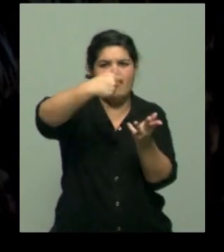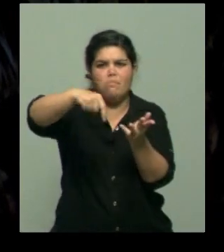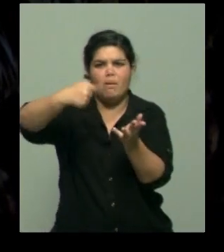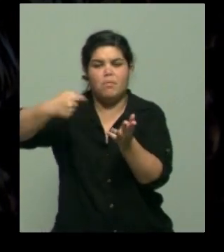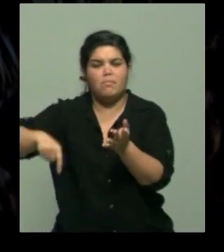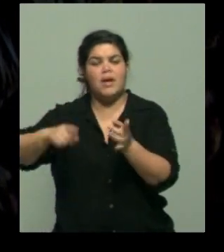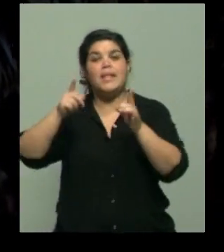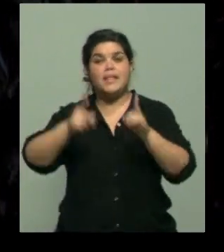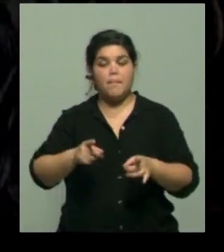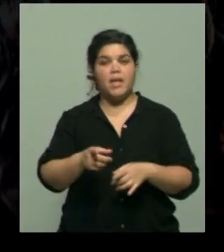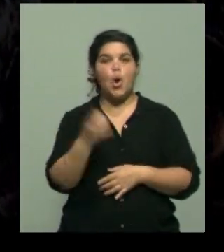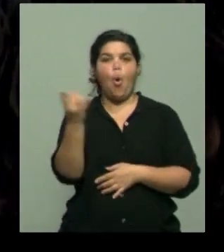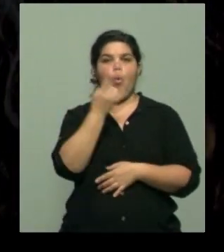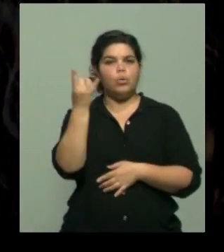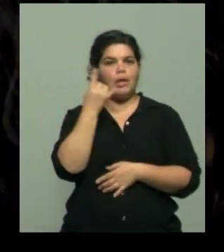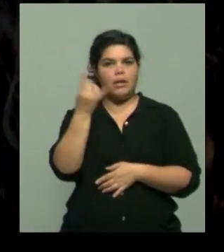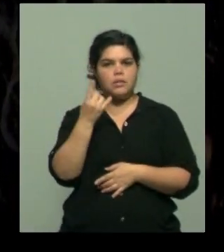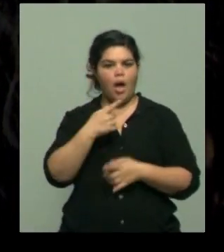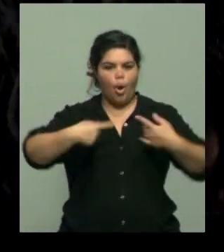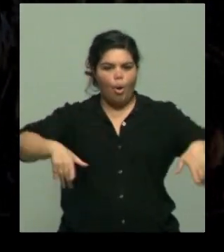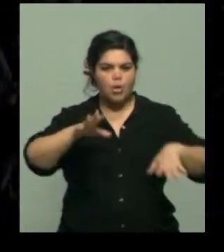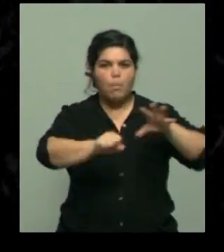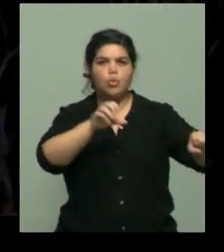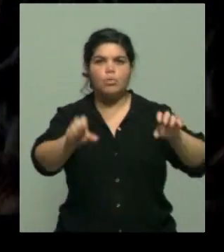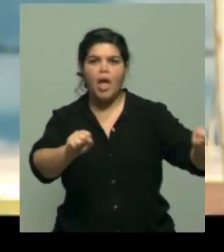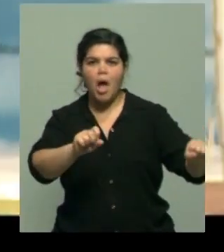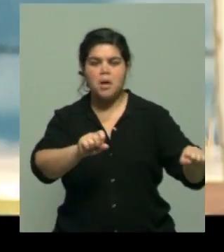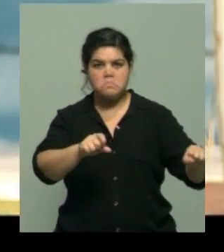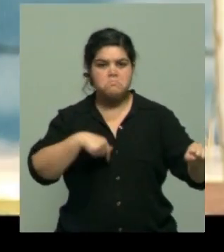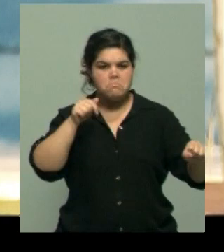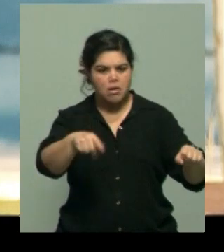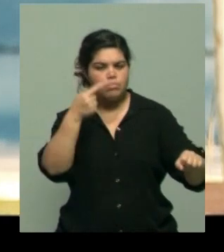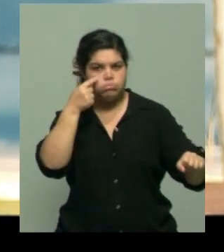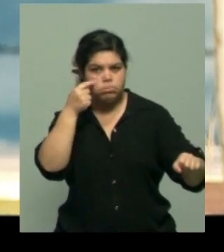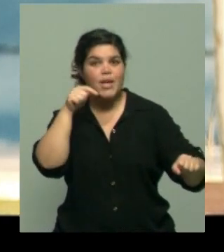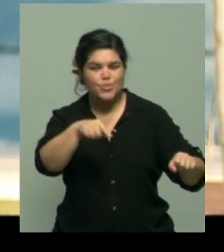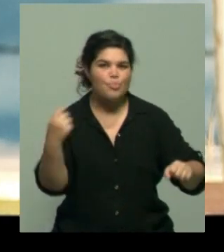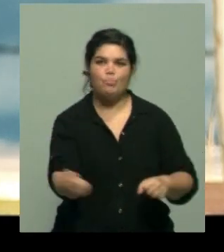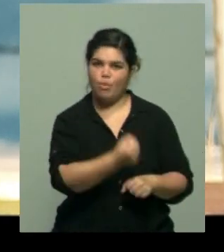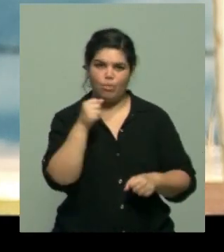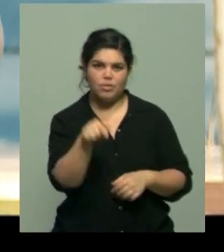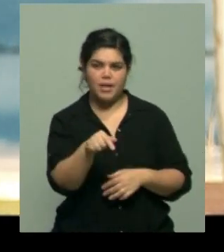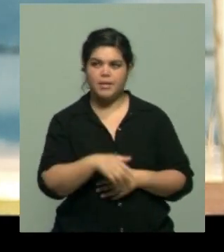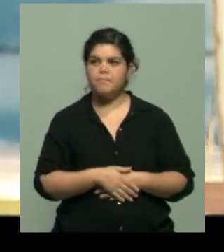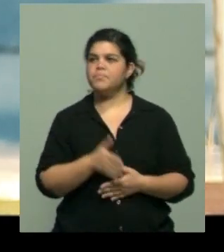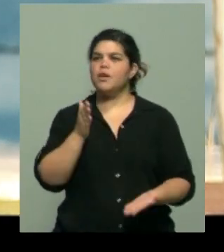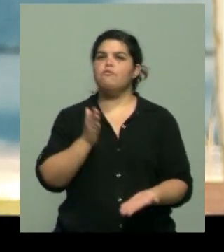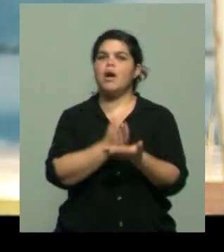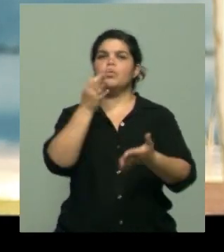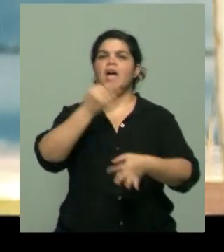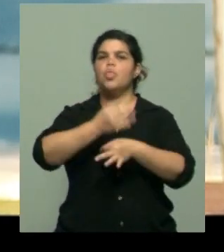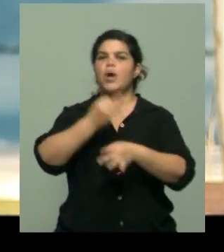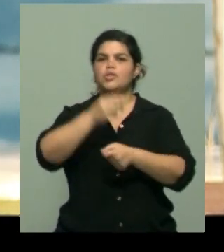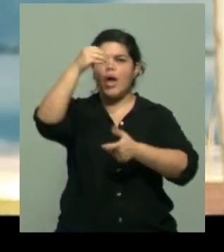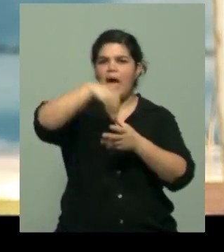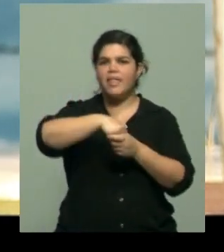distintos ámbitos que a lo mejor desde otro lugar son impensados. En la Facultad de Educación, ¿qué especialidades tenemos en materia de